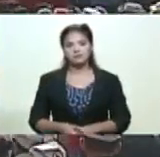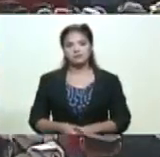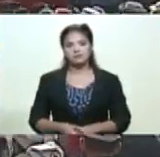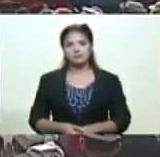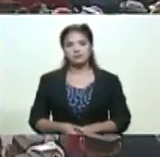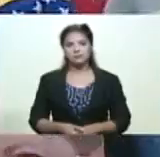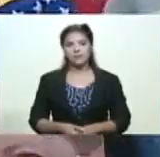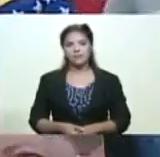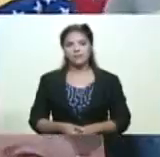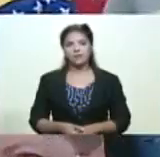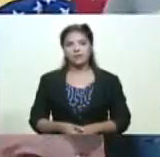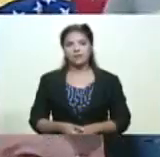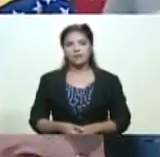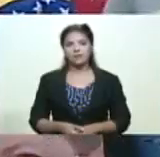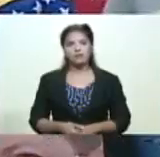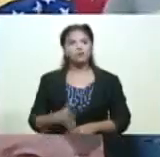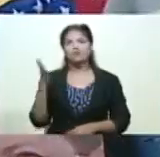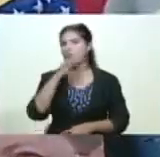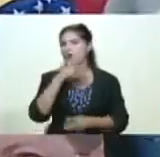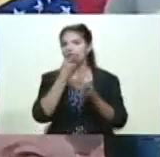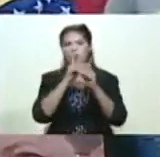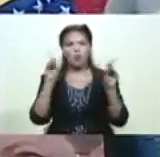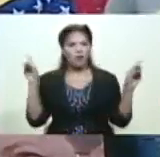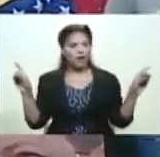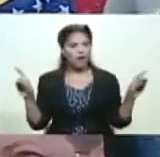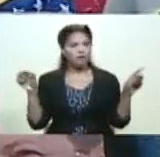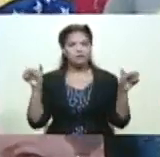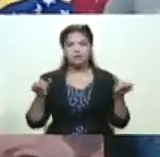que en Venezuela no hay democracia.